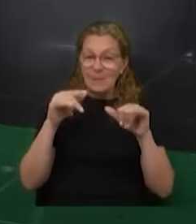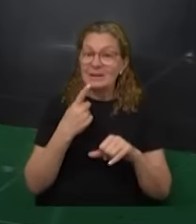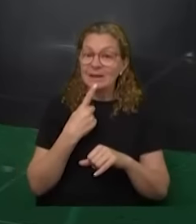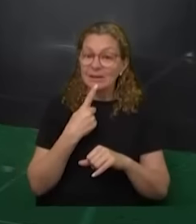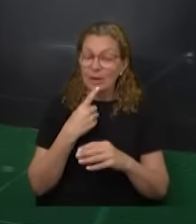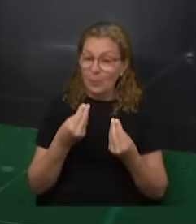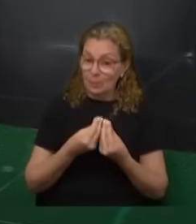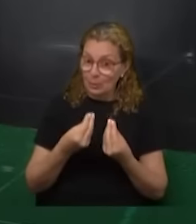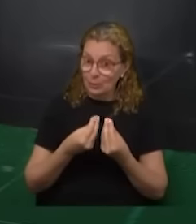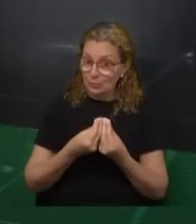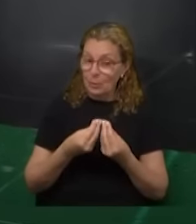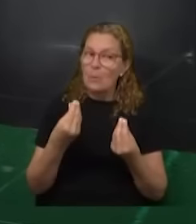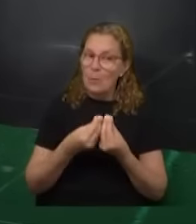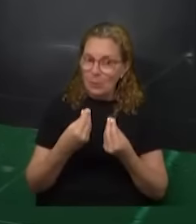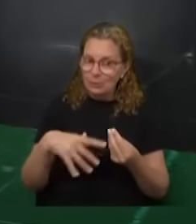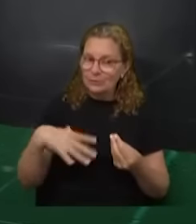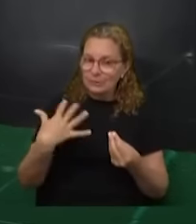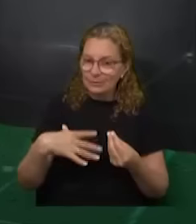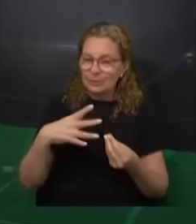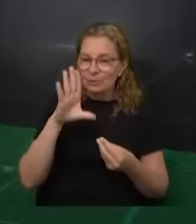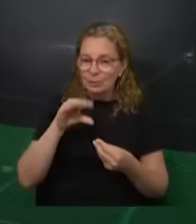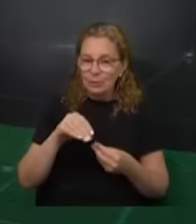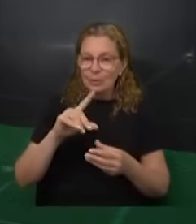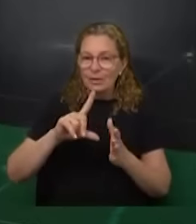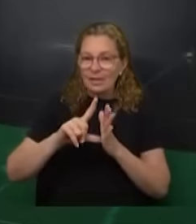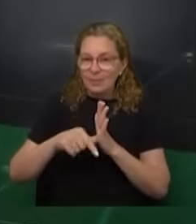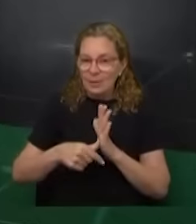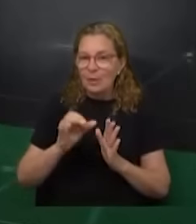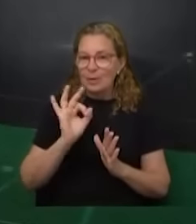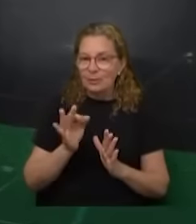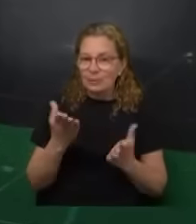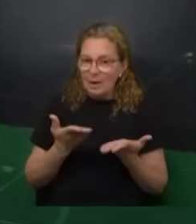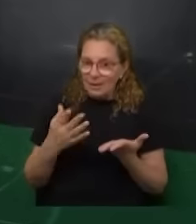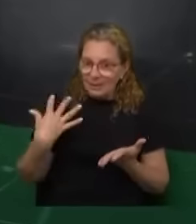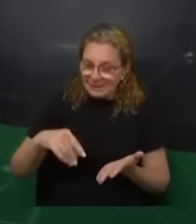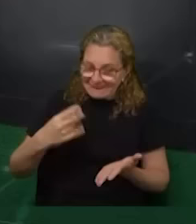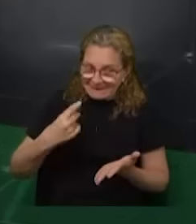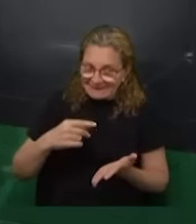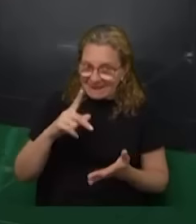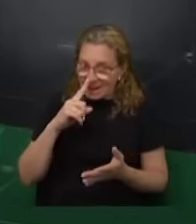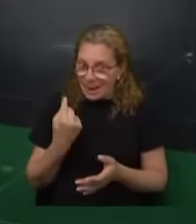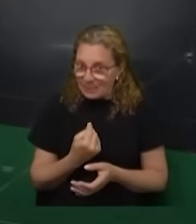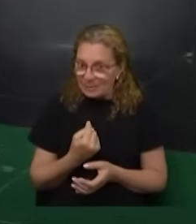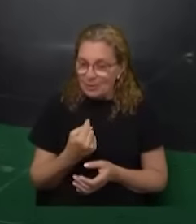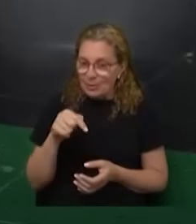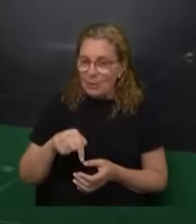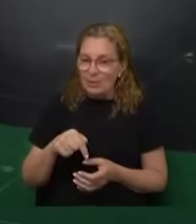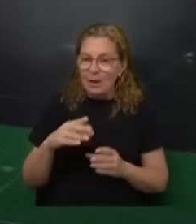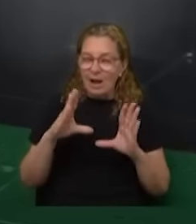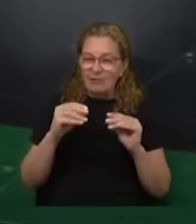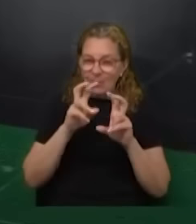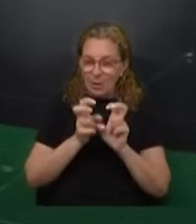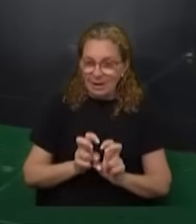Ah viene viene intensa todo lo que demoró para octubre No ahora sí sí hoy tenemos columna de